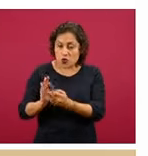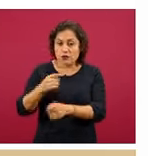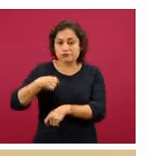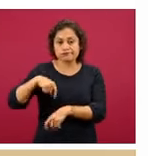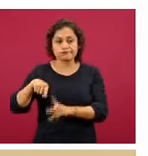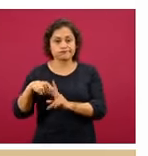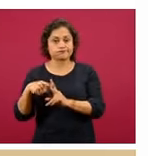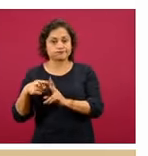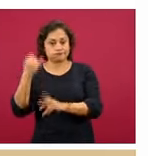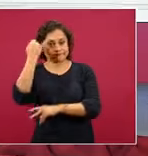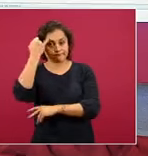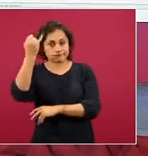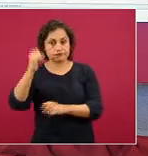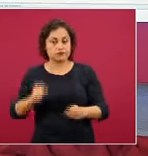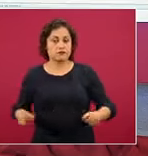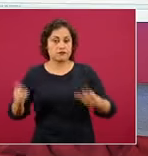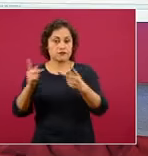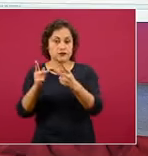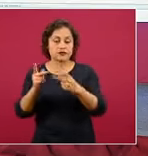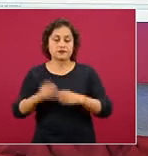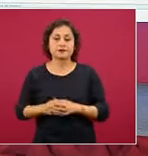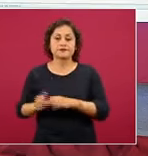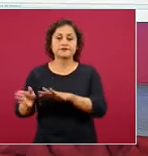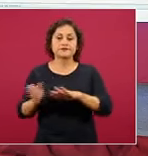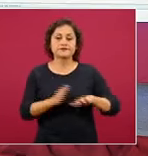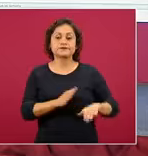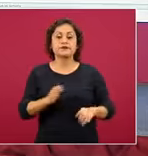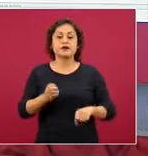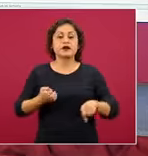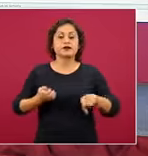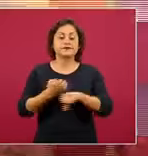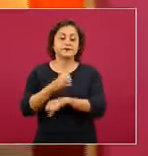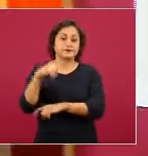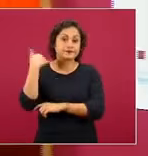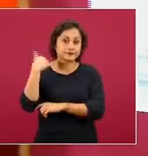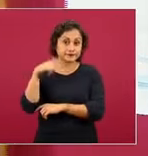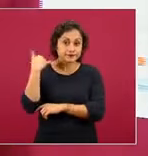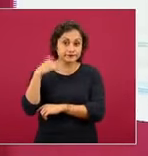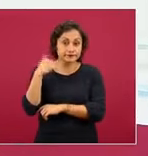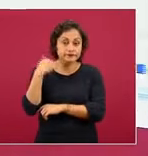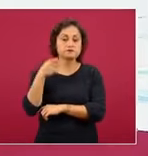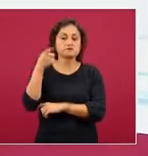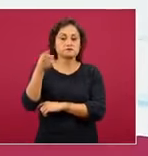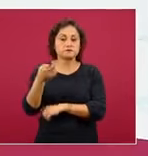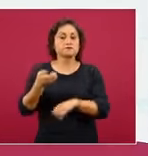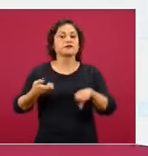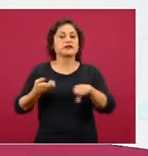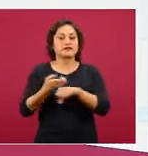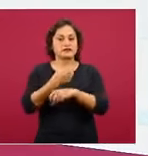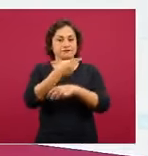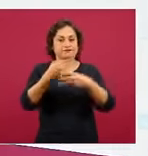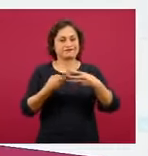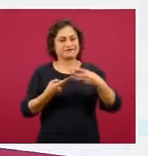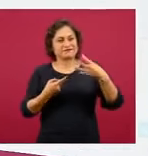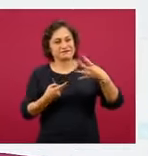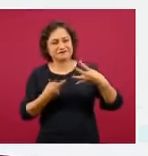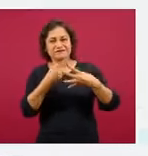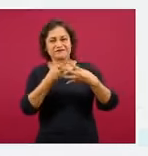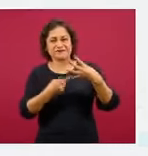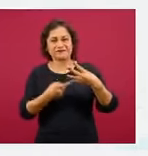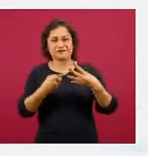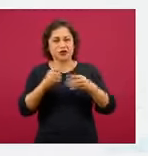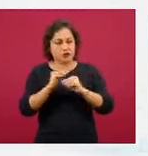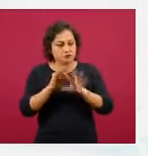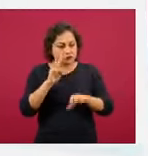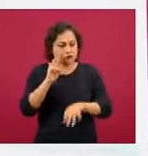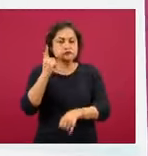esperados. La siguiente, el estado de Yucatán, es otro de los estados, 3-4 estados que tenemos datos claros de